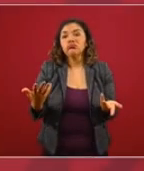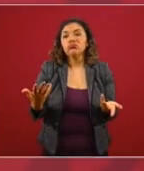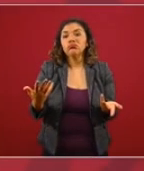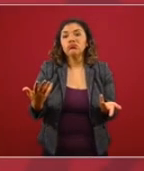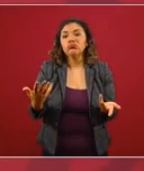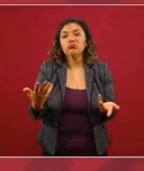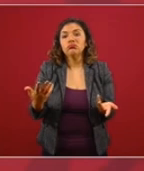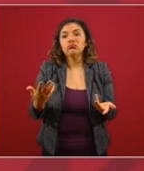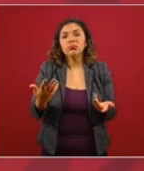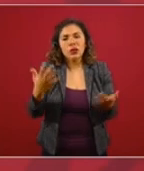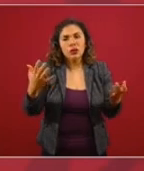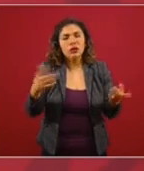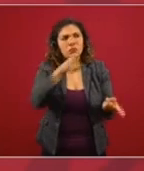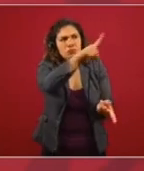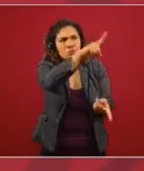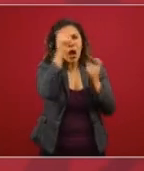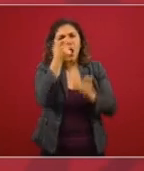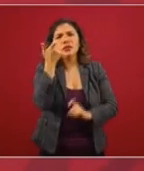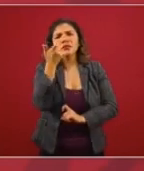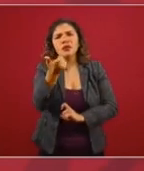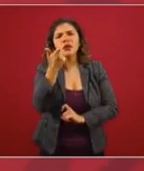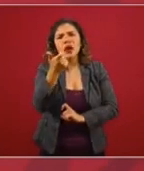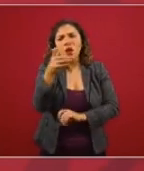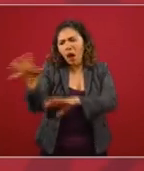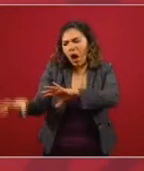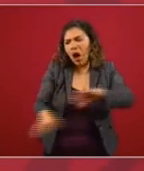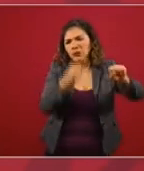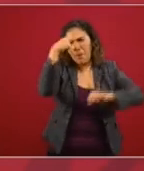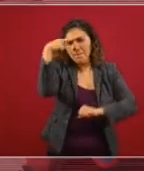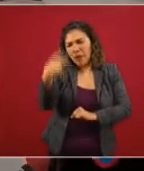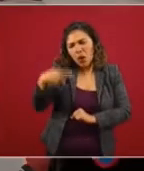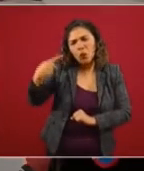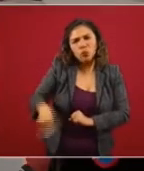se recupere el dinero que se llevan de México,